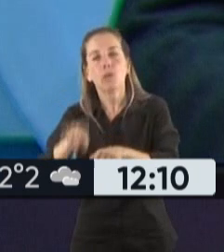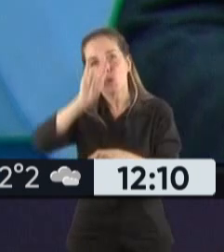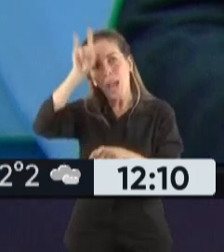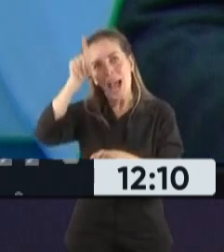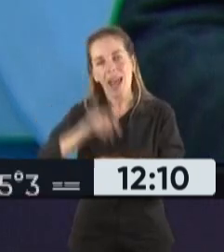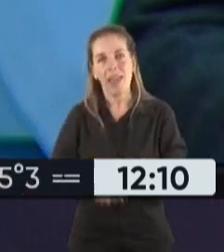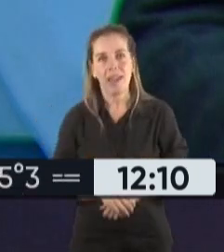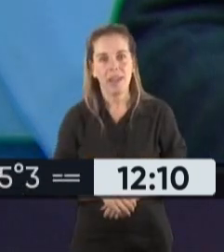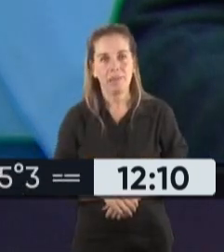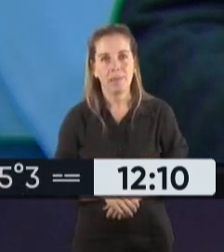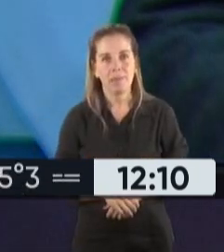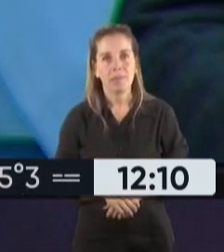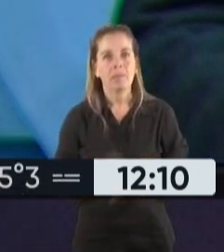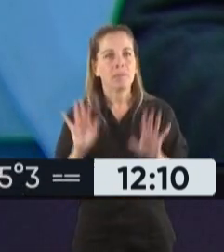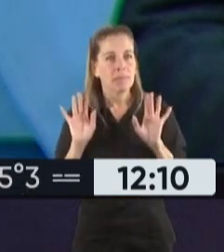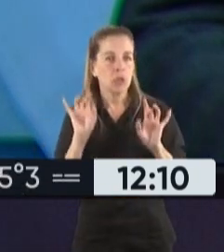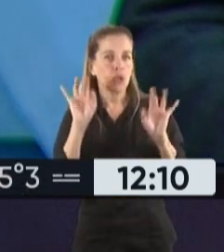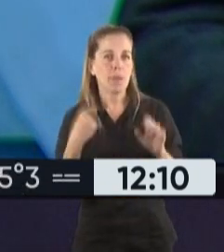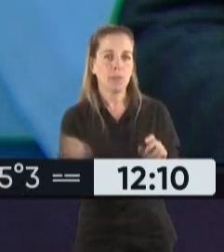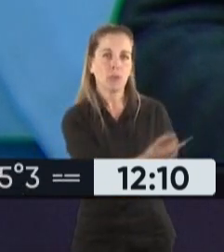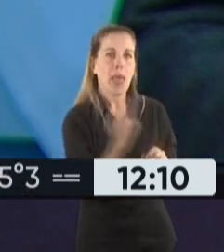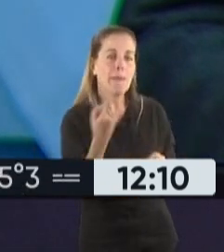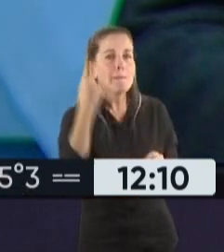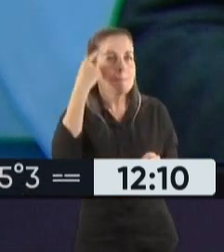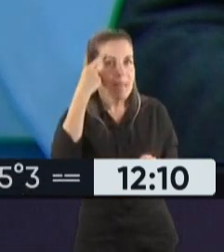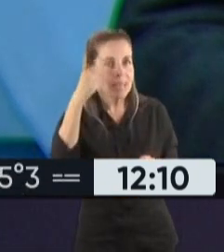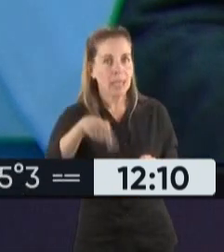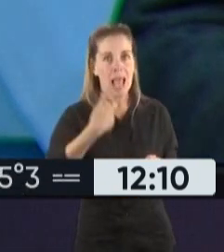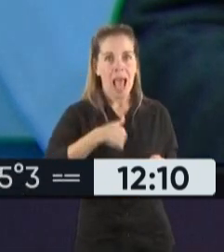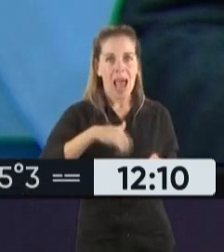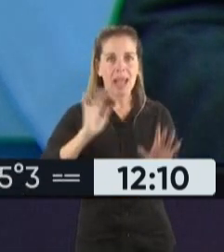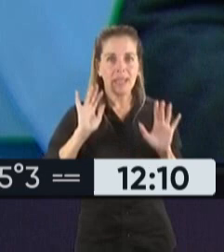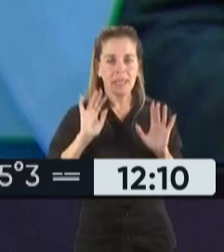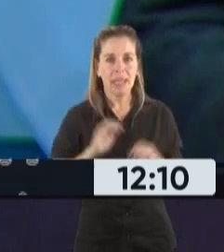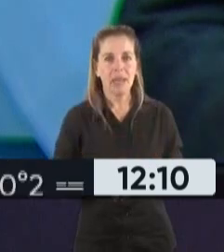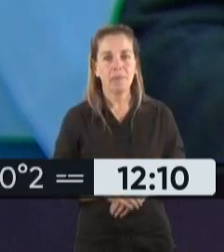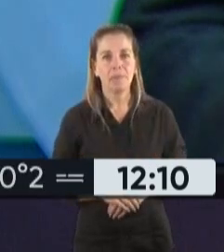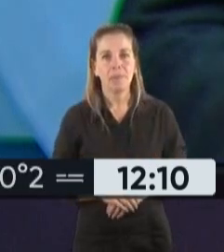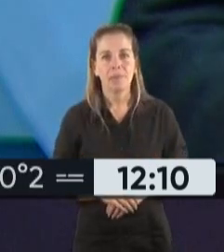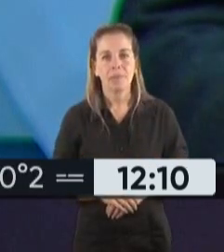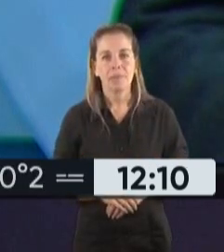ganadería. Tan solo piensen que la Argentina ha